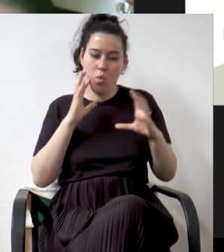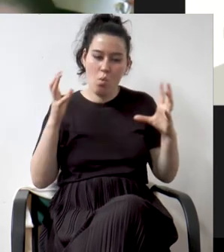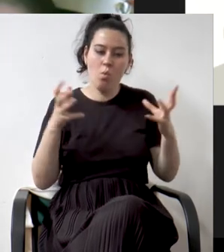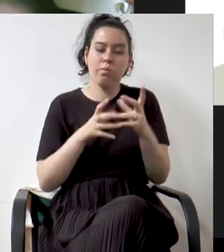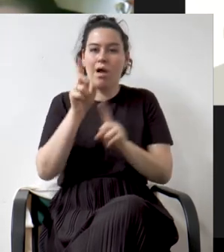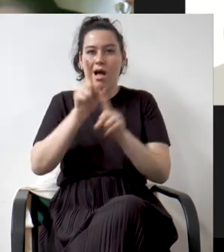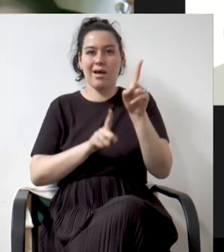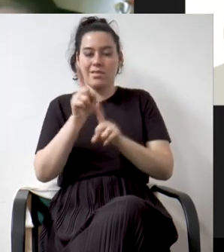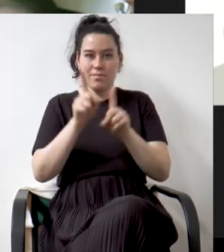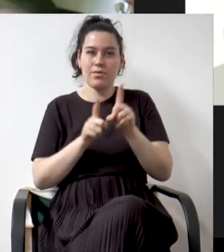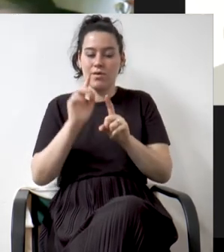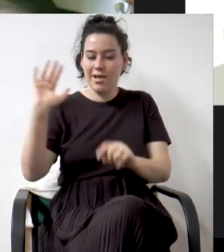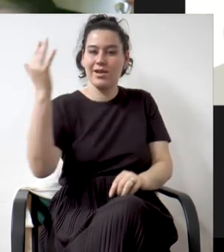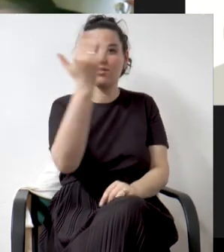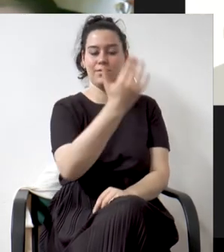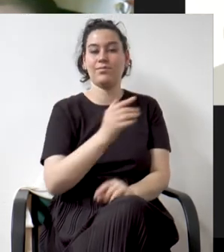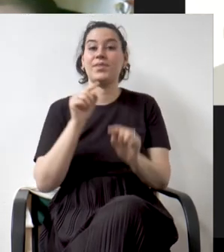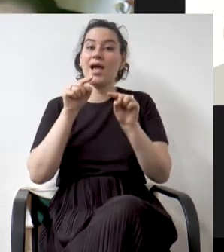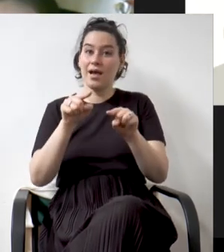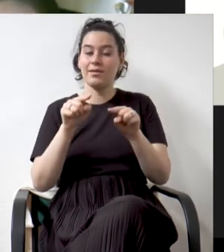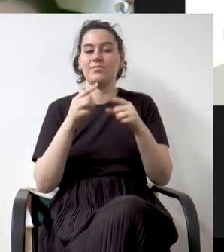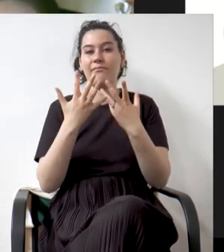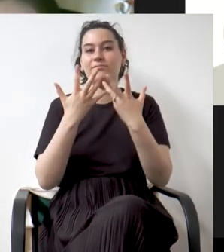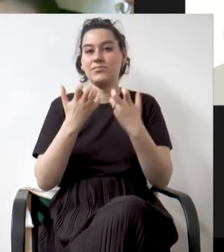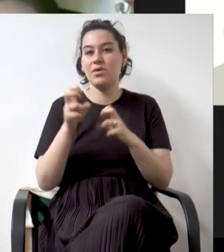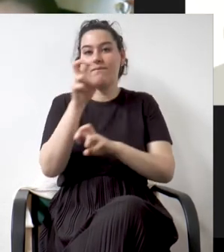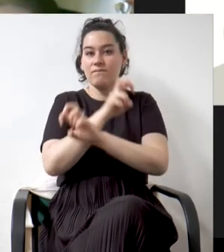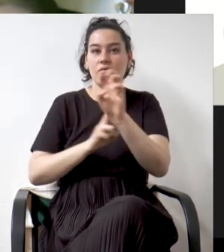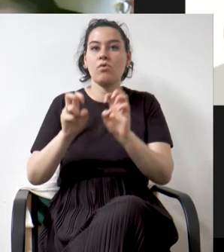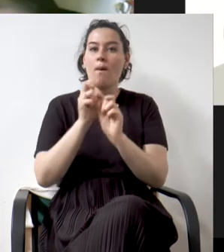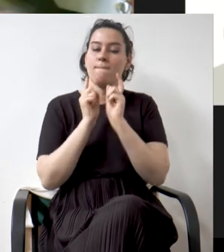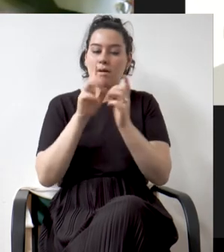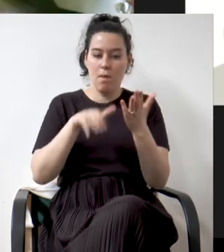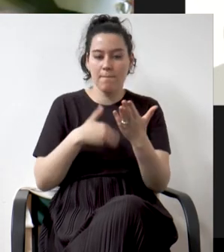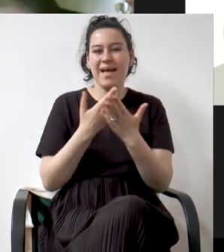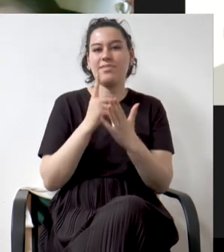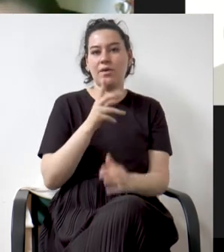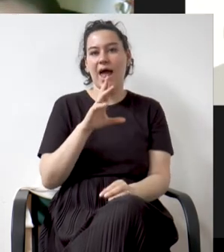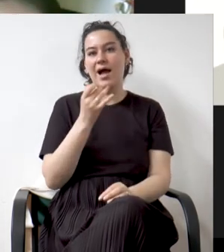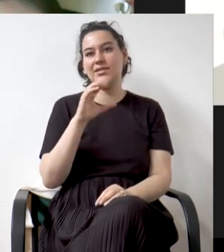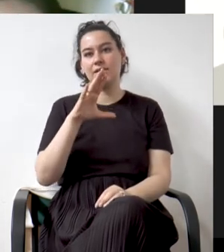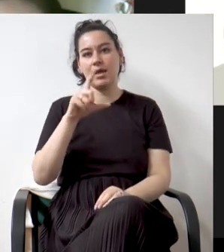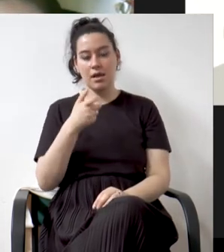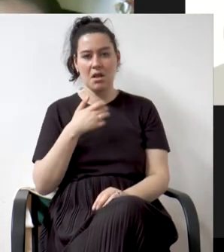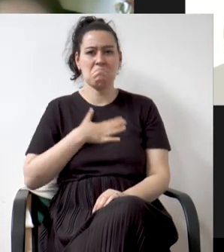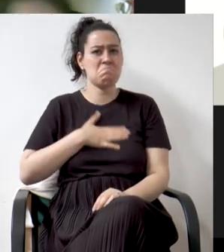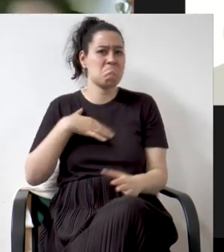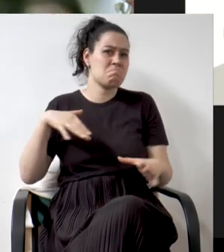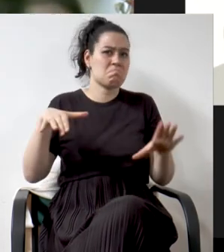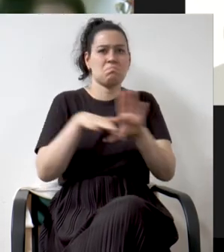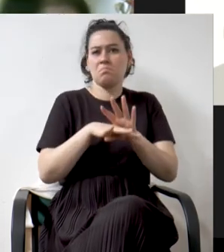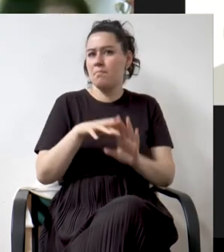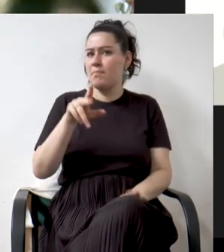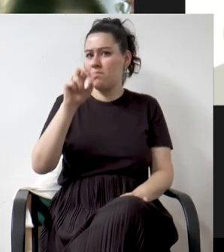académicos sólidos en el interior. Y en este sentido yo voy por la misma línea que planteaba Graciela, es algo que hemos discutido muchísimo con ella, incluso cuando